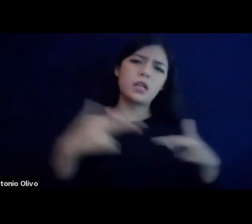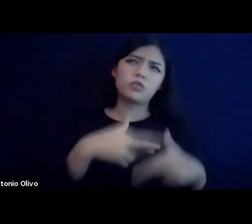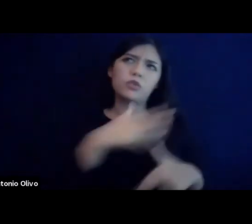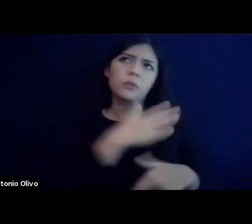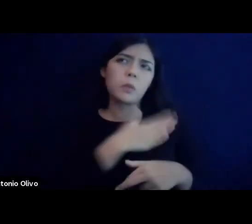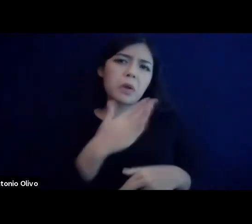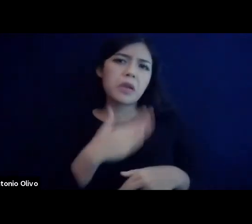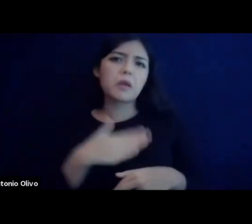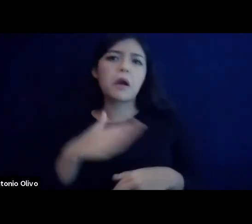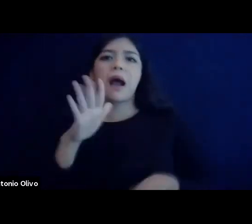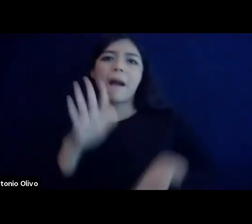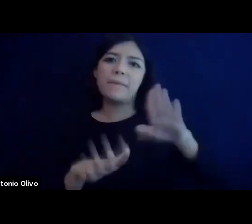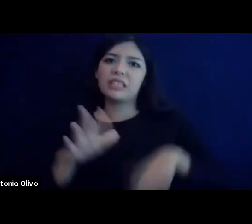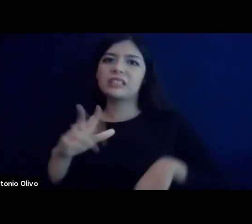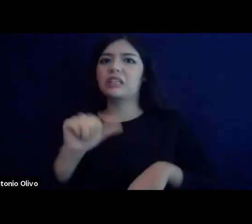profesores